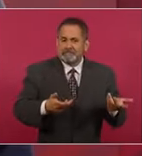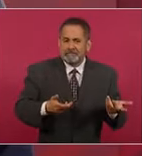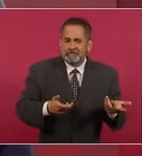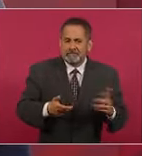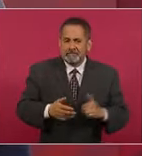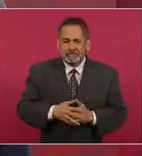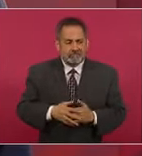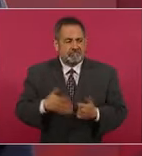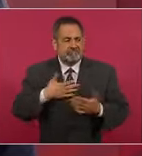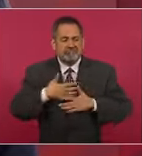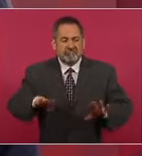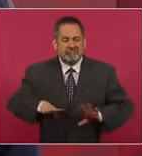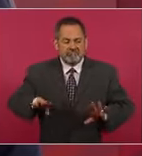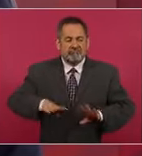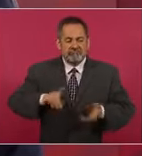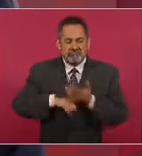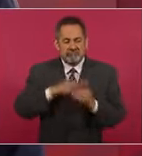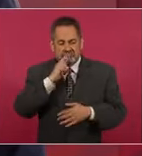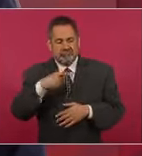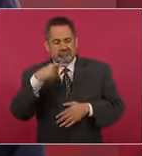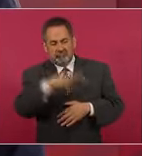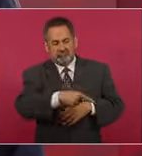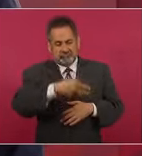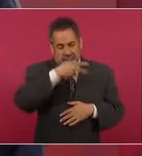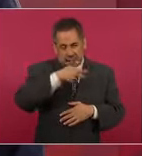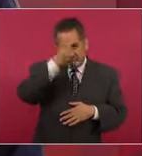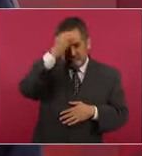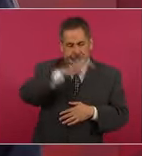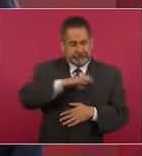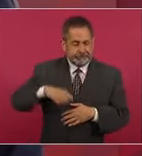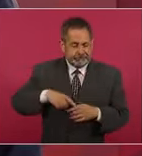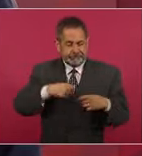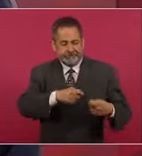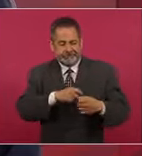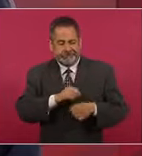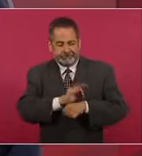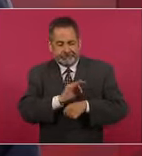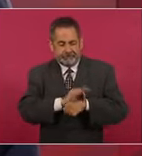porque les convenía para mantener el poder,